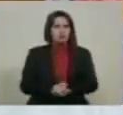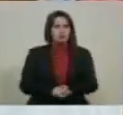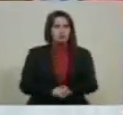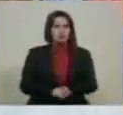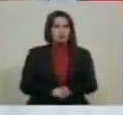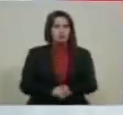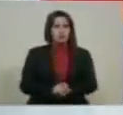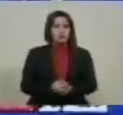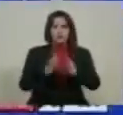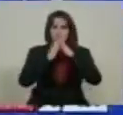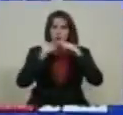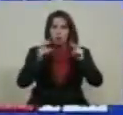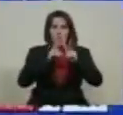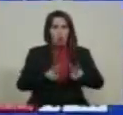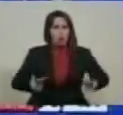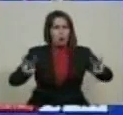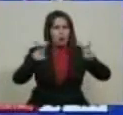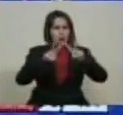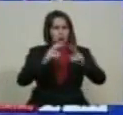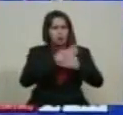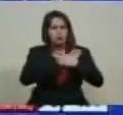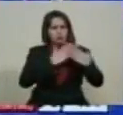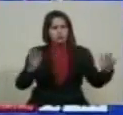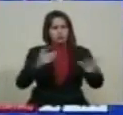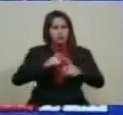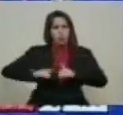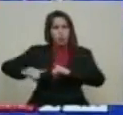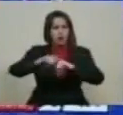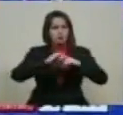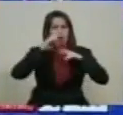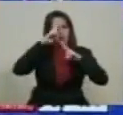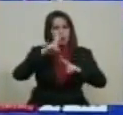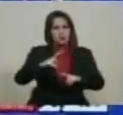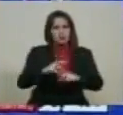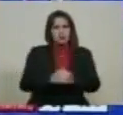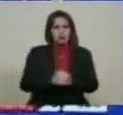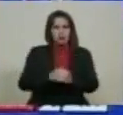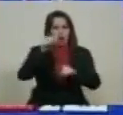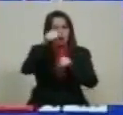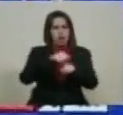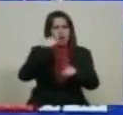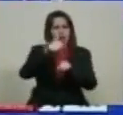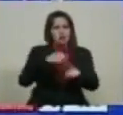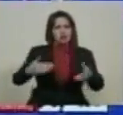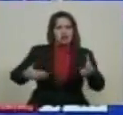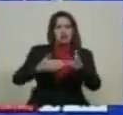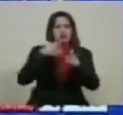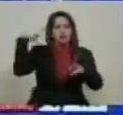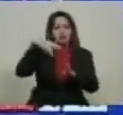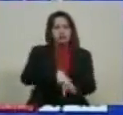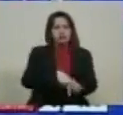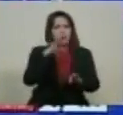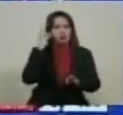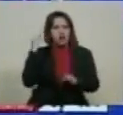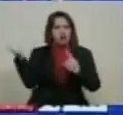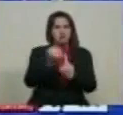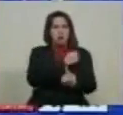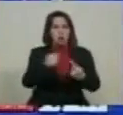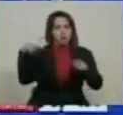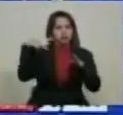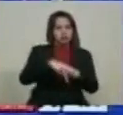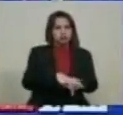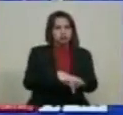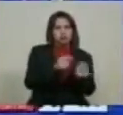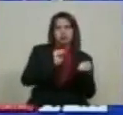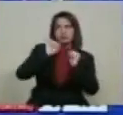los valores, de la igualdad, del respeto, la lucha contra el feminicidio, la